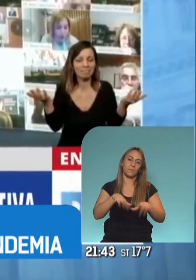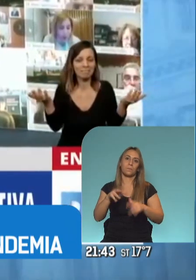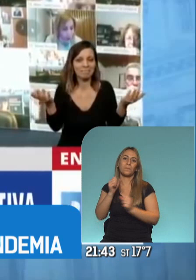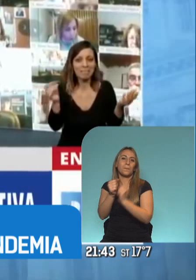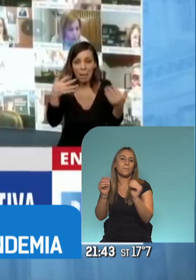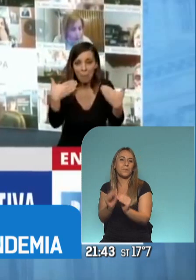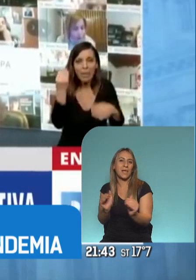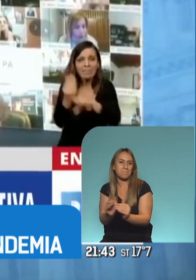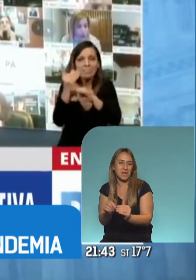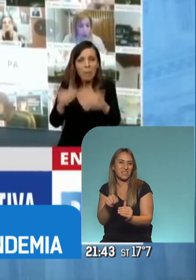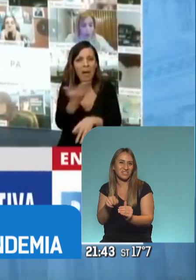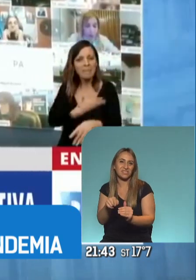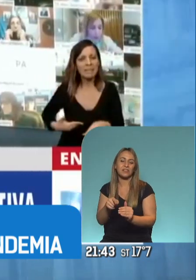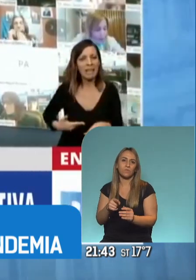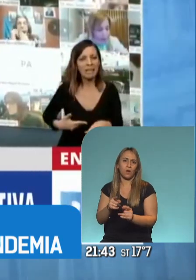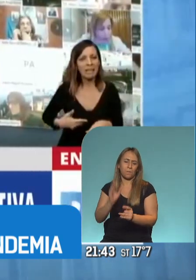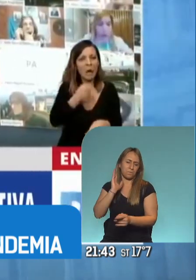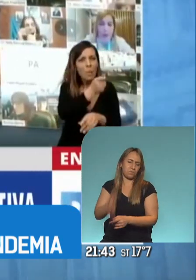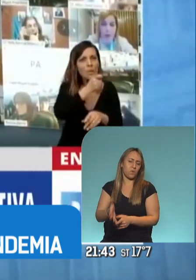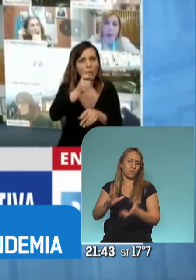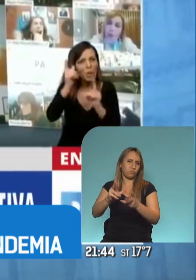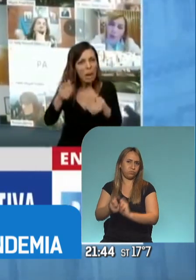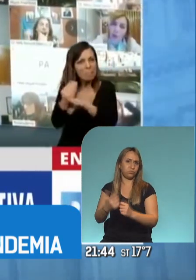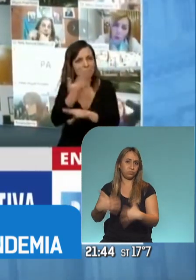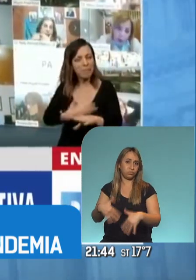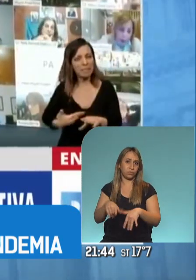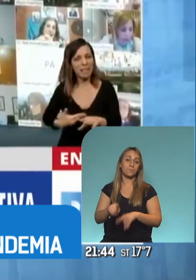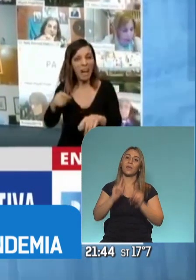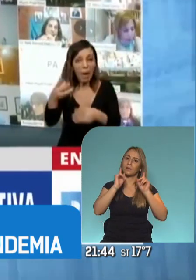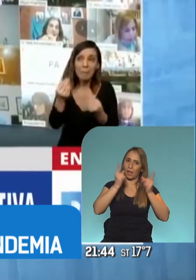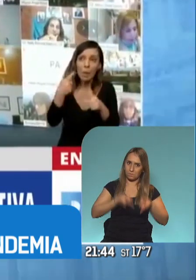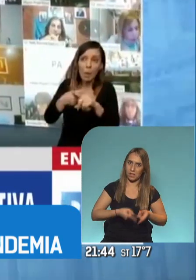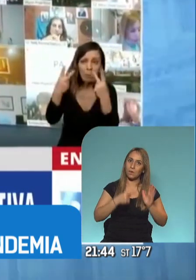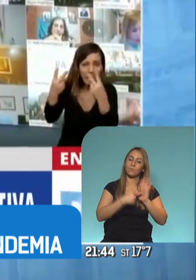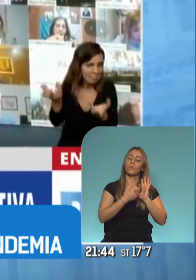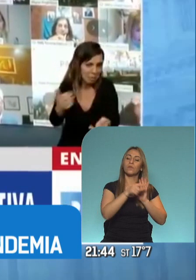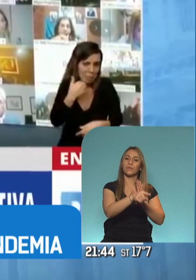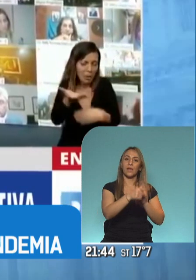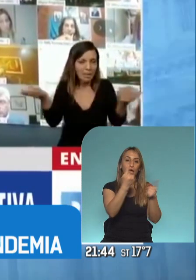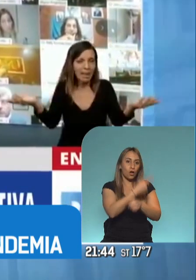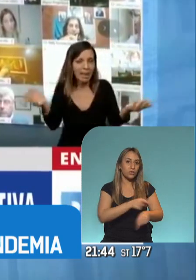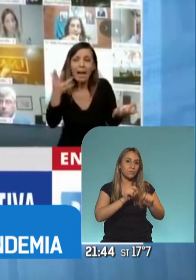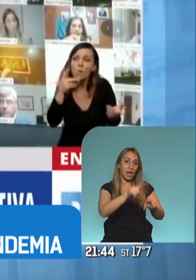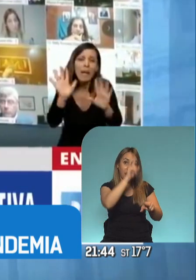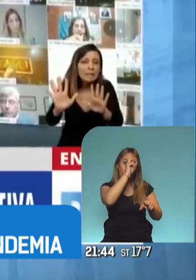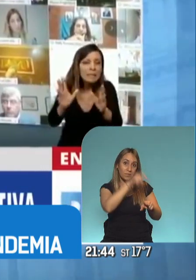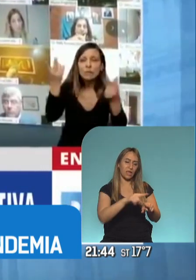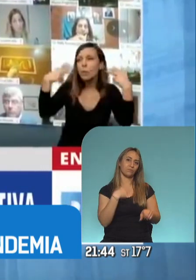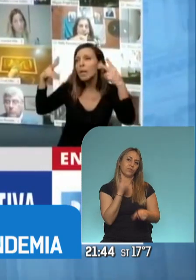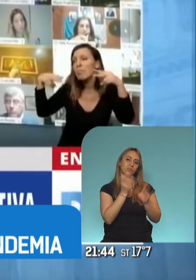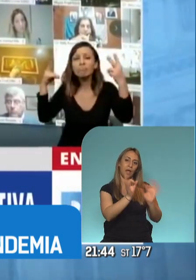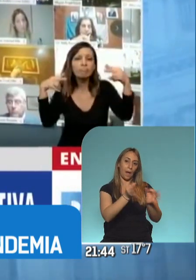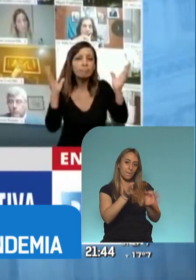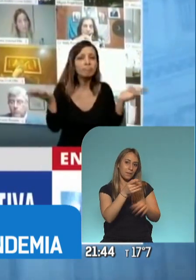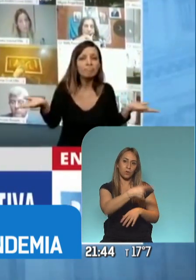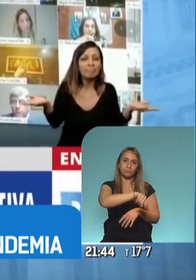pequeñas este año. El tema de los insumos médicos, porque todos sabemos que están siendo los